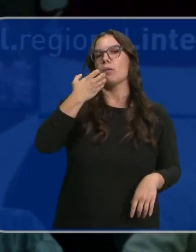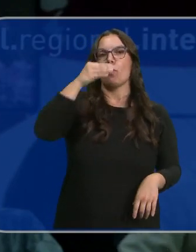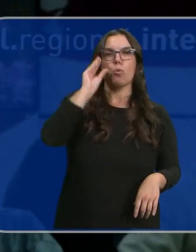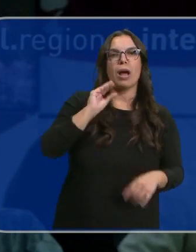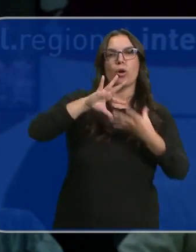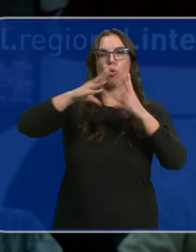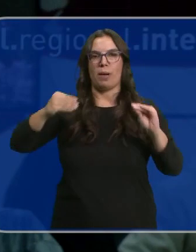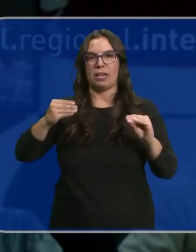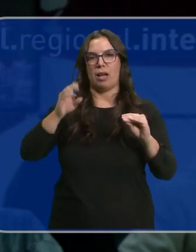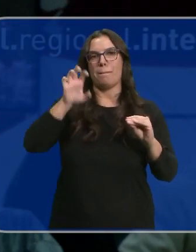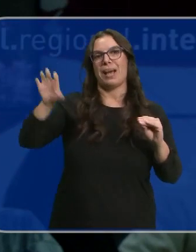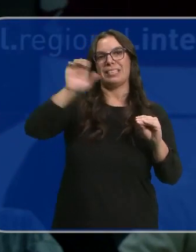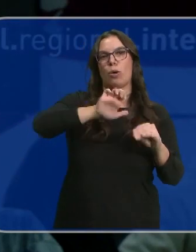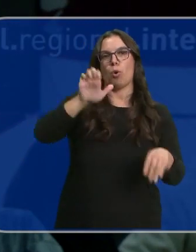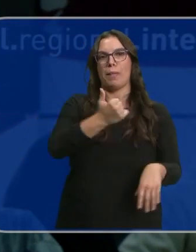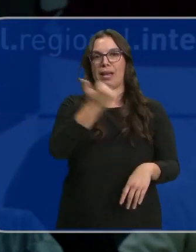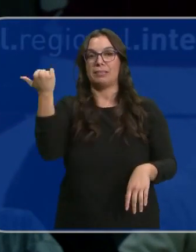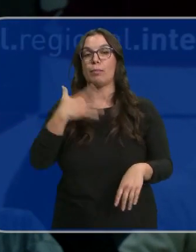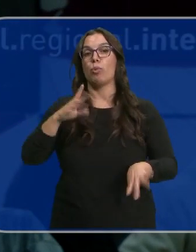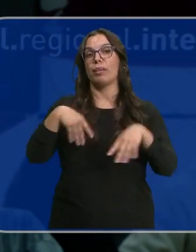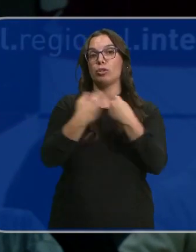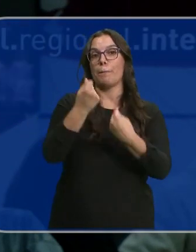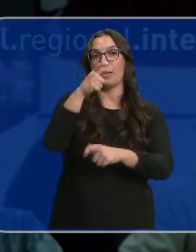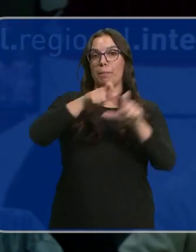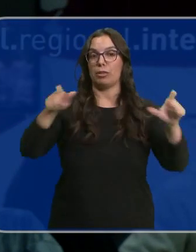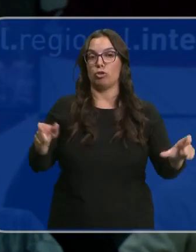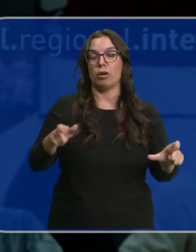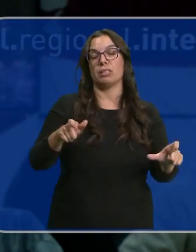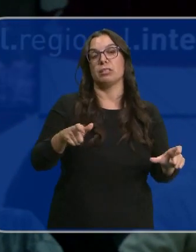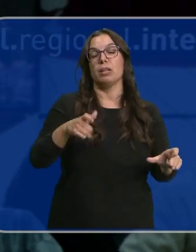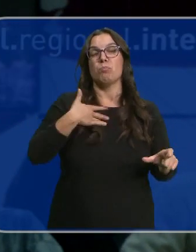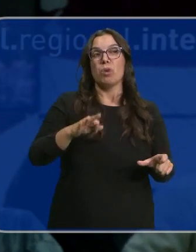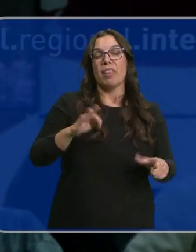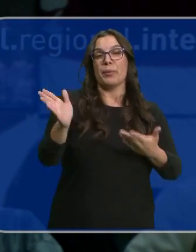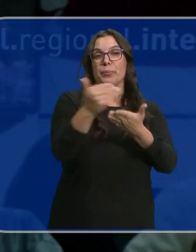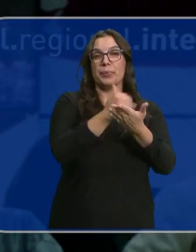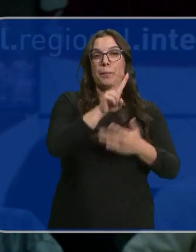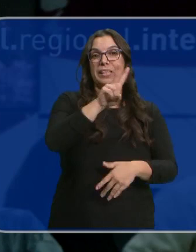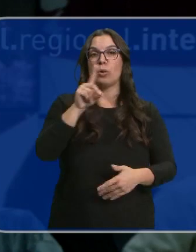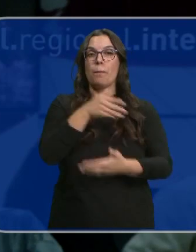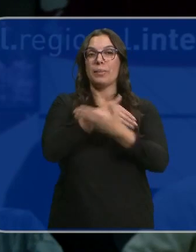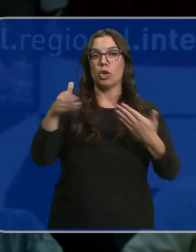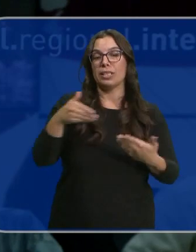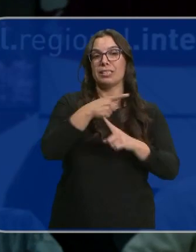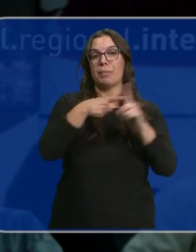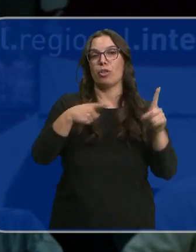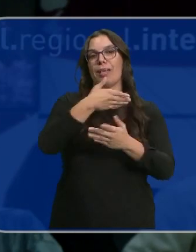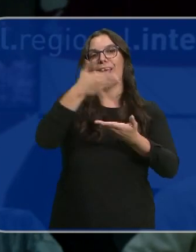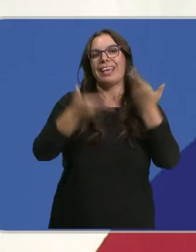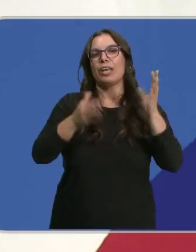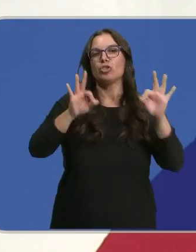y Rumanía. En total podrían ser más de 1.000 personas en una vendimia con estimaciones de unos 21,5 millones de kilos de uva.